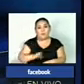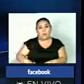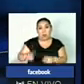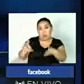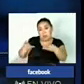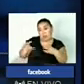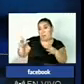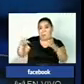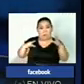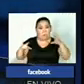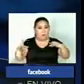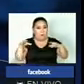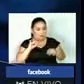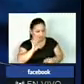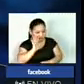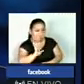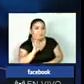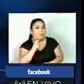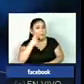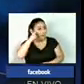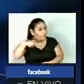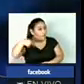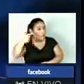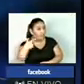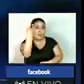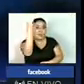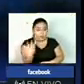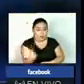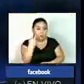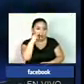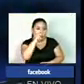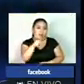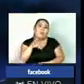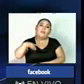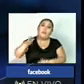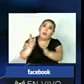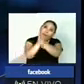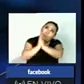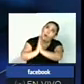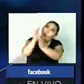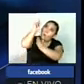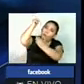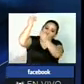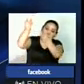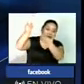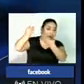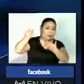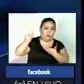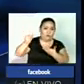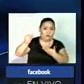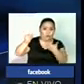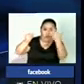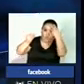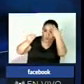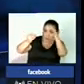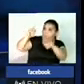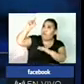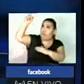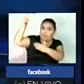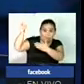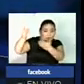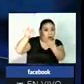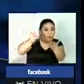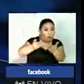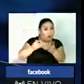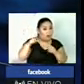nuestras familias. En unos días veremos los resultados de esto y le pediremos a Dios que nos ayude, pero no sé si nos ayudará porque cuando